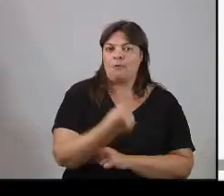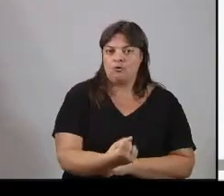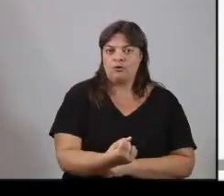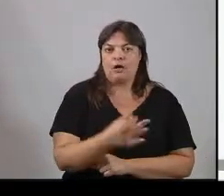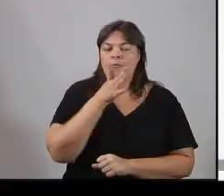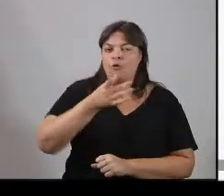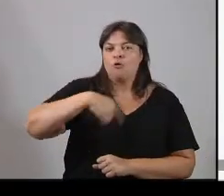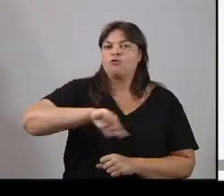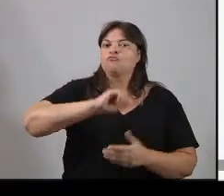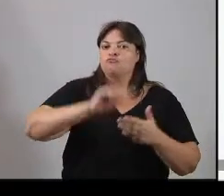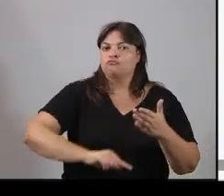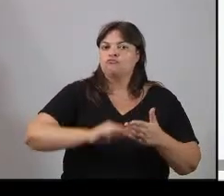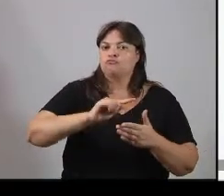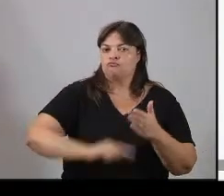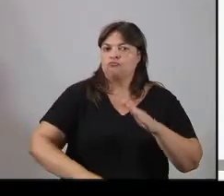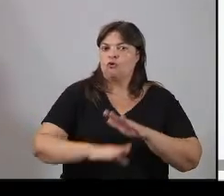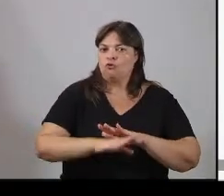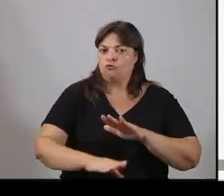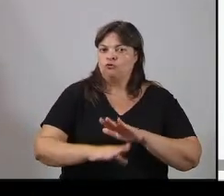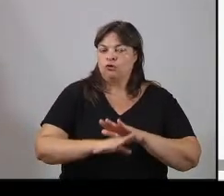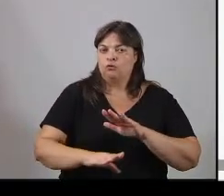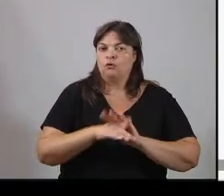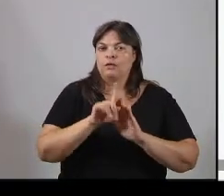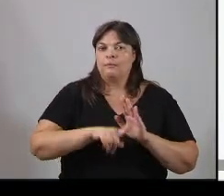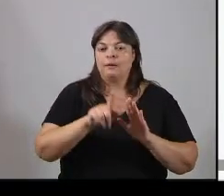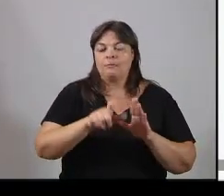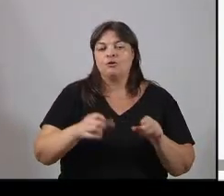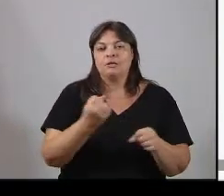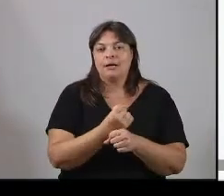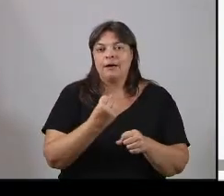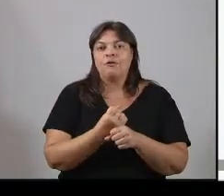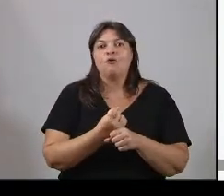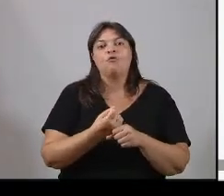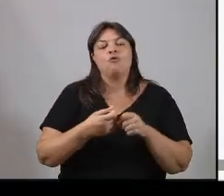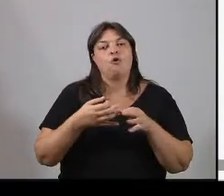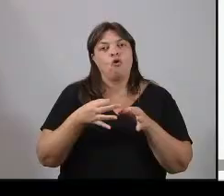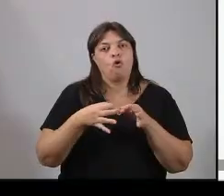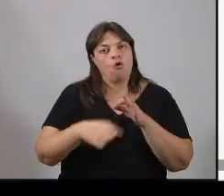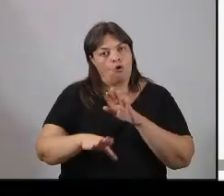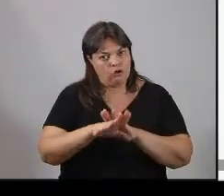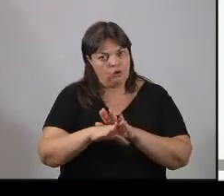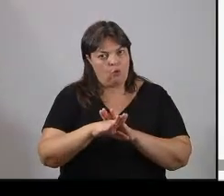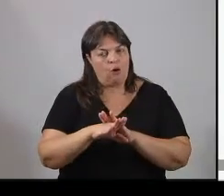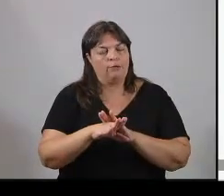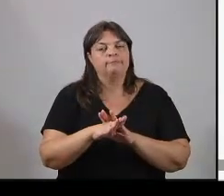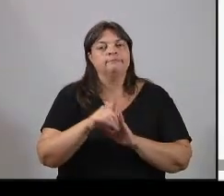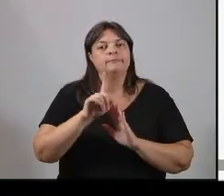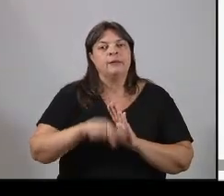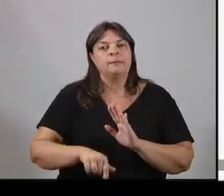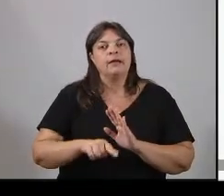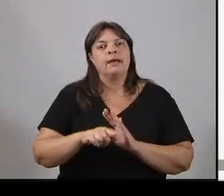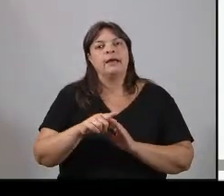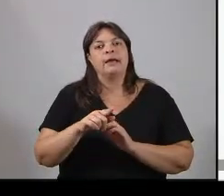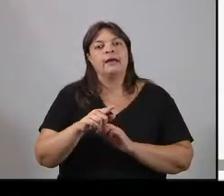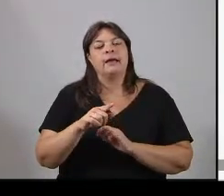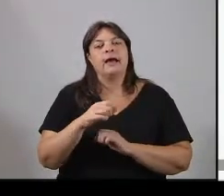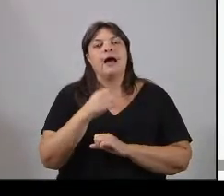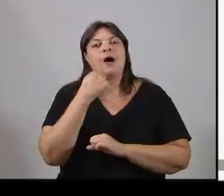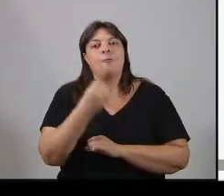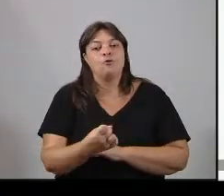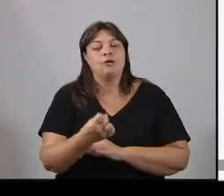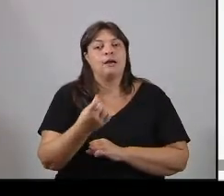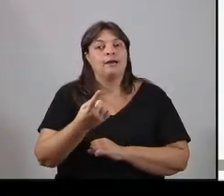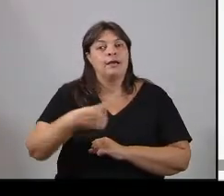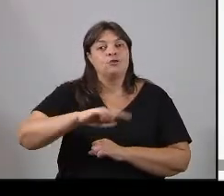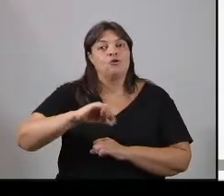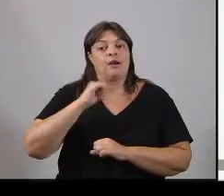sigan contratando y mantengan los empleos ya existentes y, por supuesto, apoyar a aquellos que generan